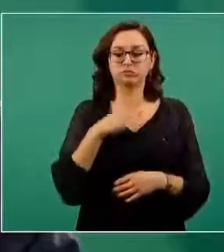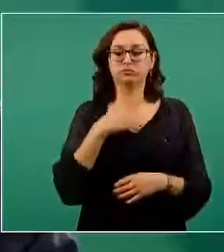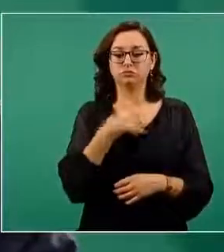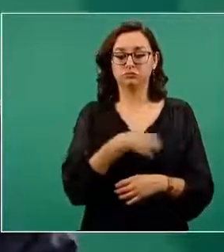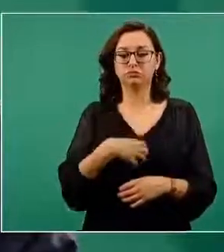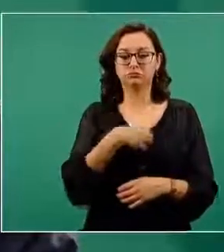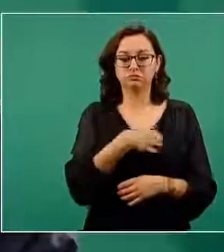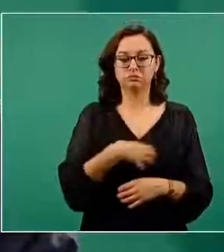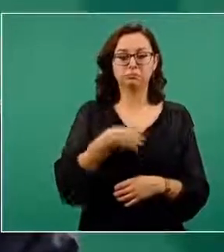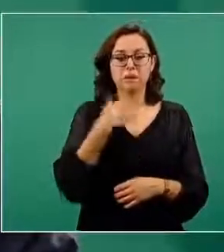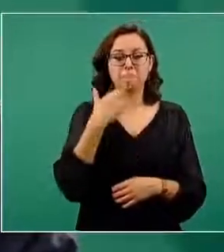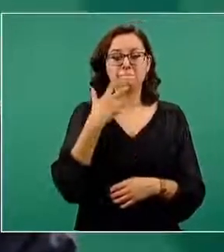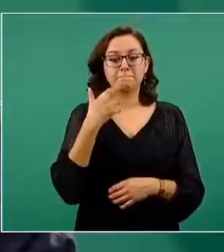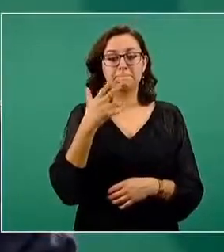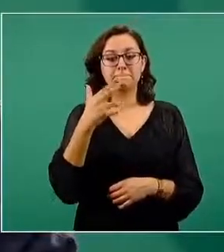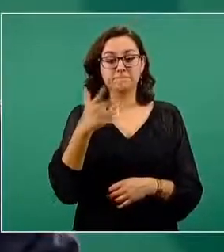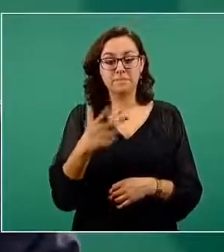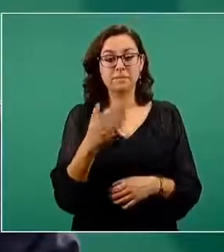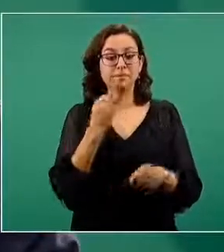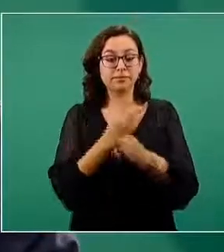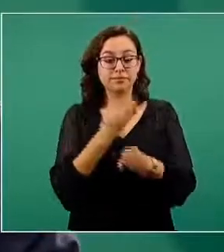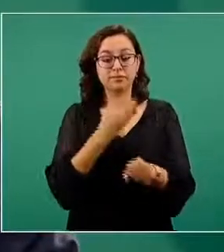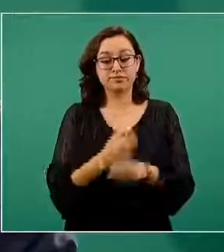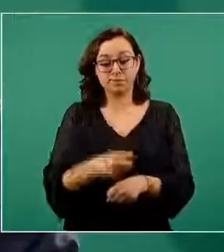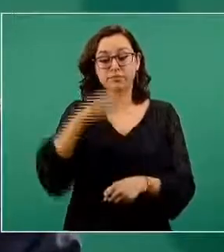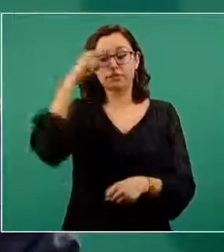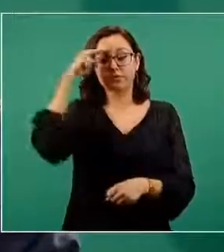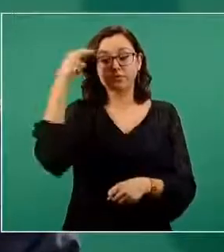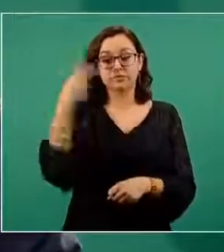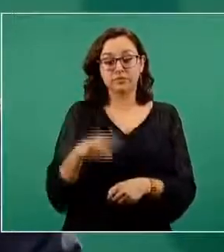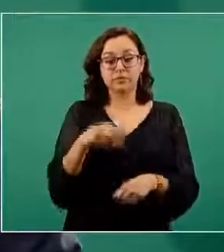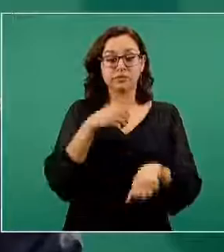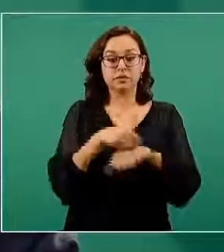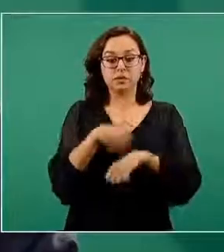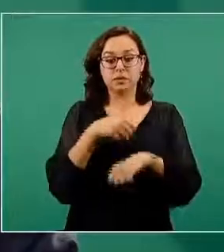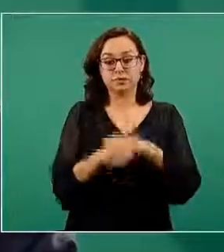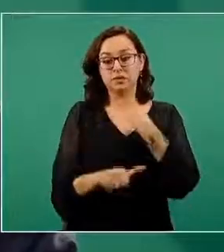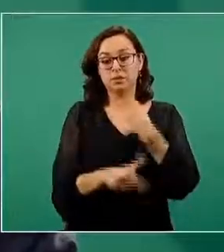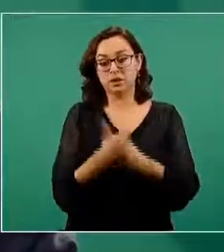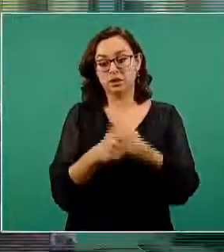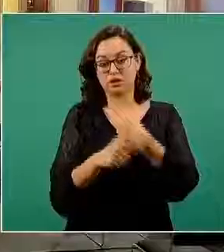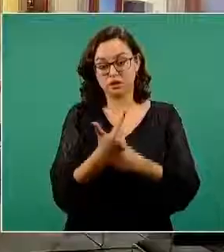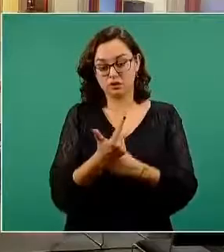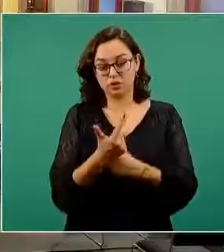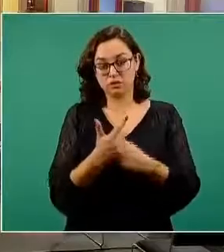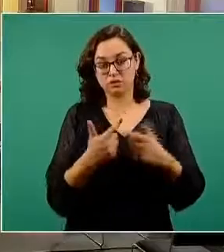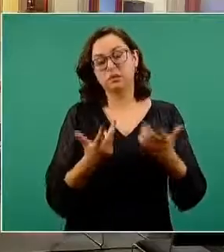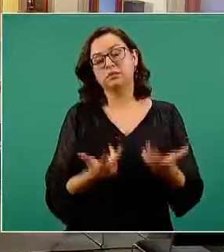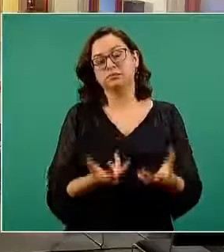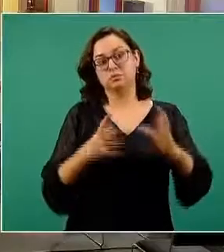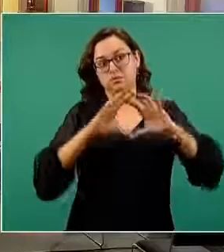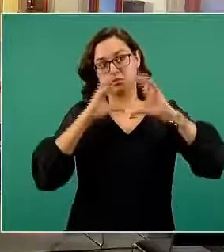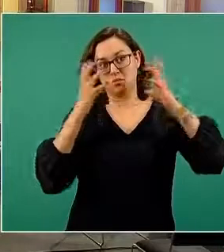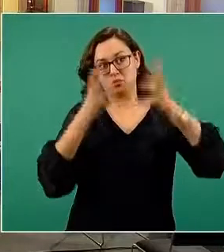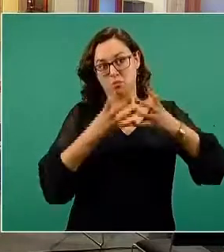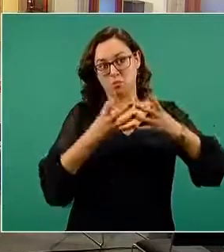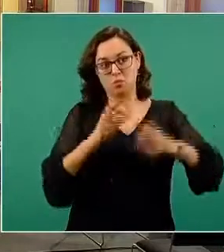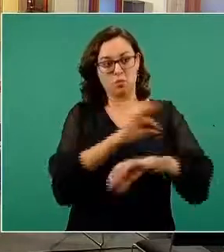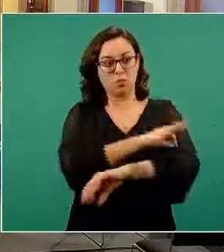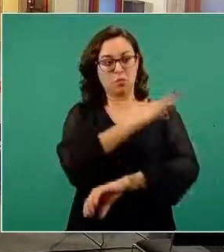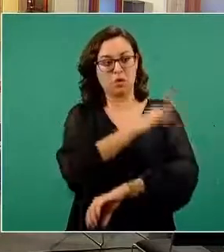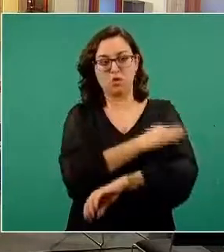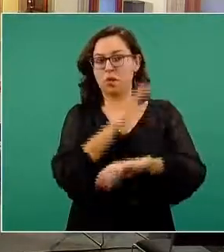frutos. México es en este momento el país número 12, si ordenamos de mayor a menor el número de